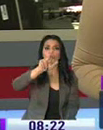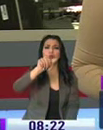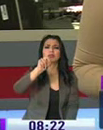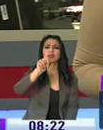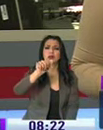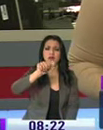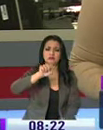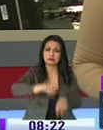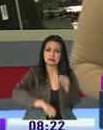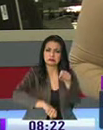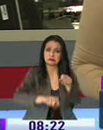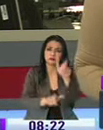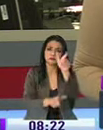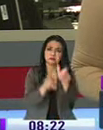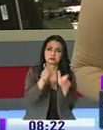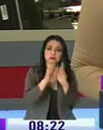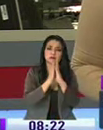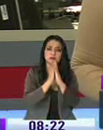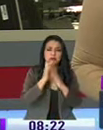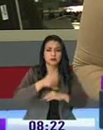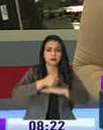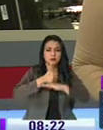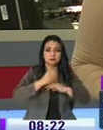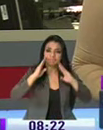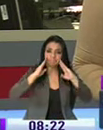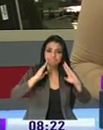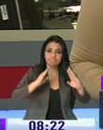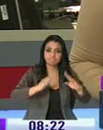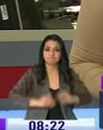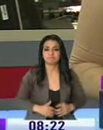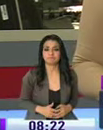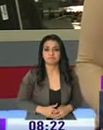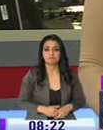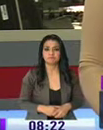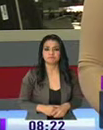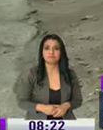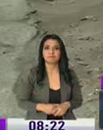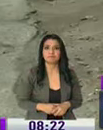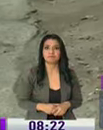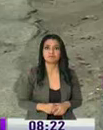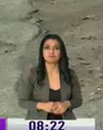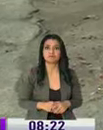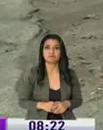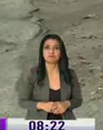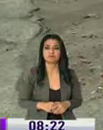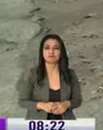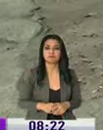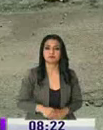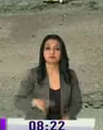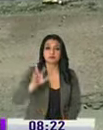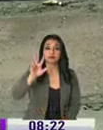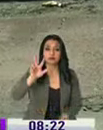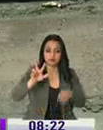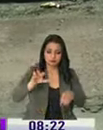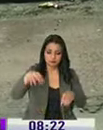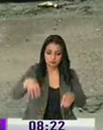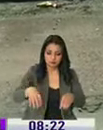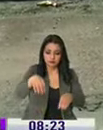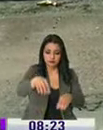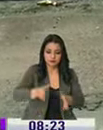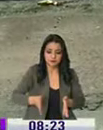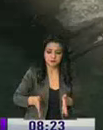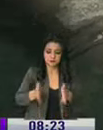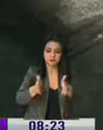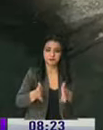Los moradores hacen un llamado a las autoridades competentes. Son más de 3 baches que se han originado en la calle Punaes,